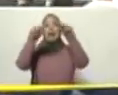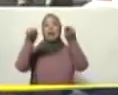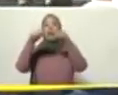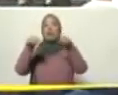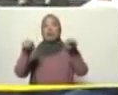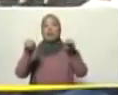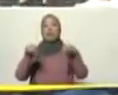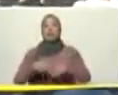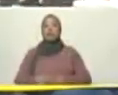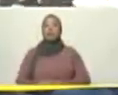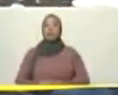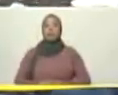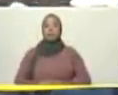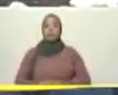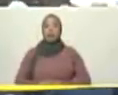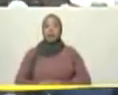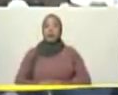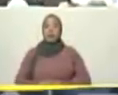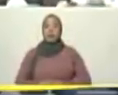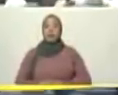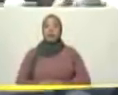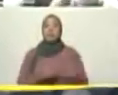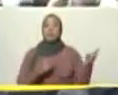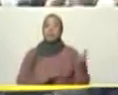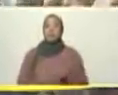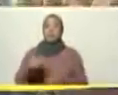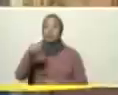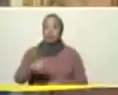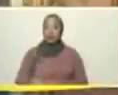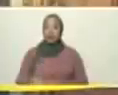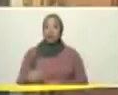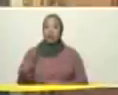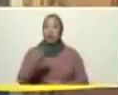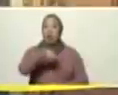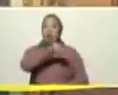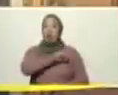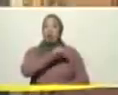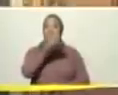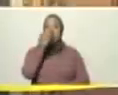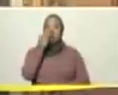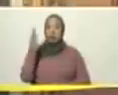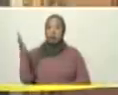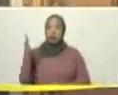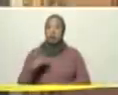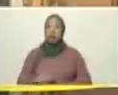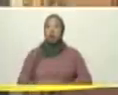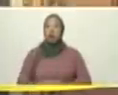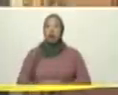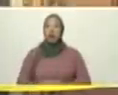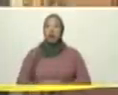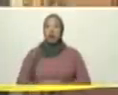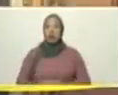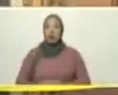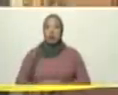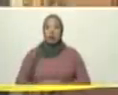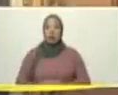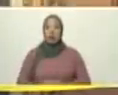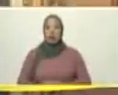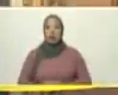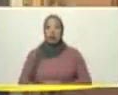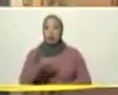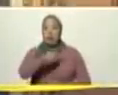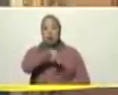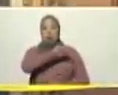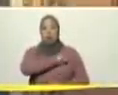nos vamos por el Atlántico y llegamos a Madrid, España. Y de Madrid,